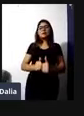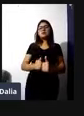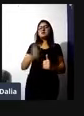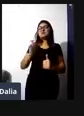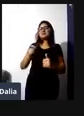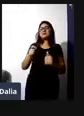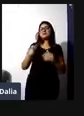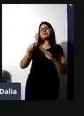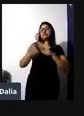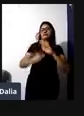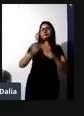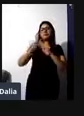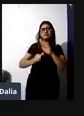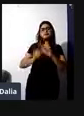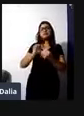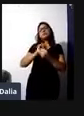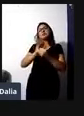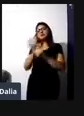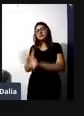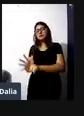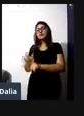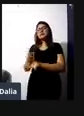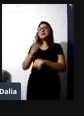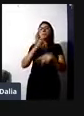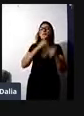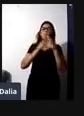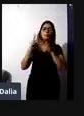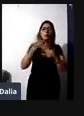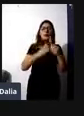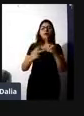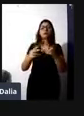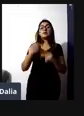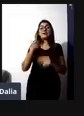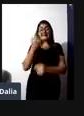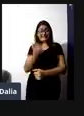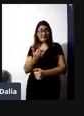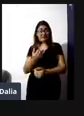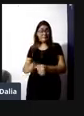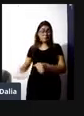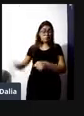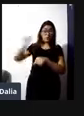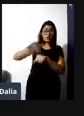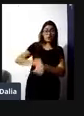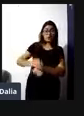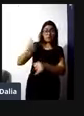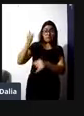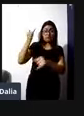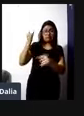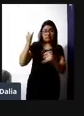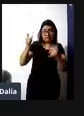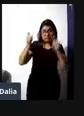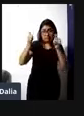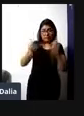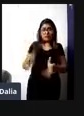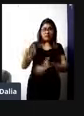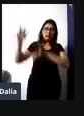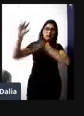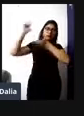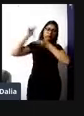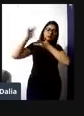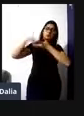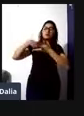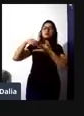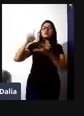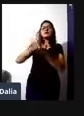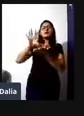además, como les decía hace un rato, ¿no? El tener la responsabilidad del cuidado que a veces recae o que la mayoría de las veces recae en una